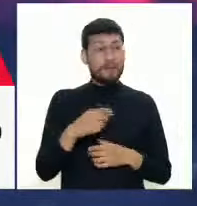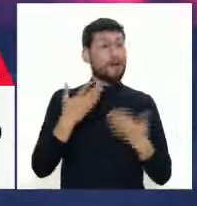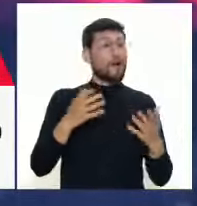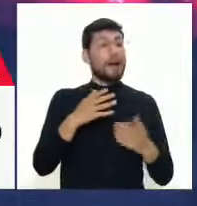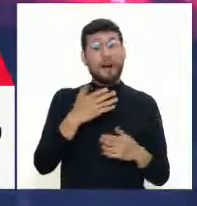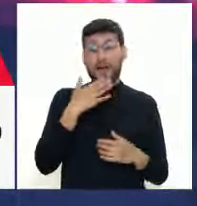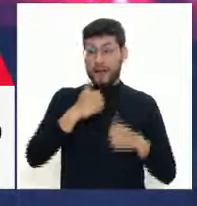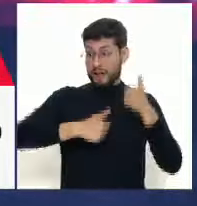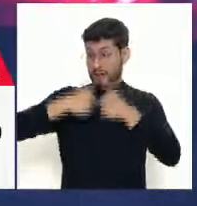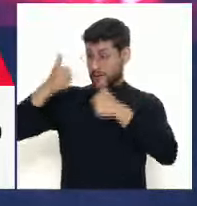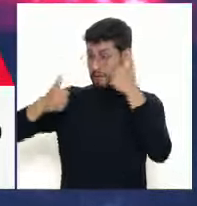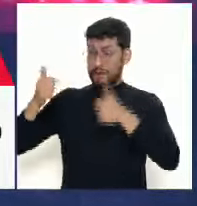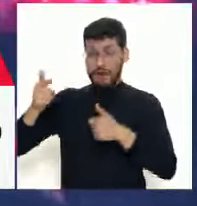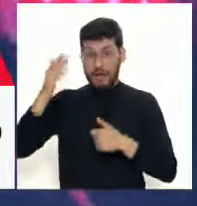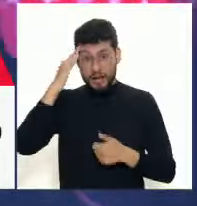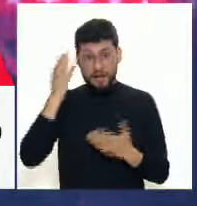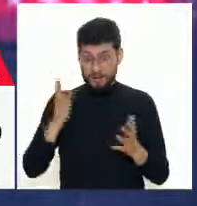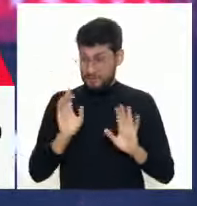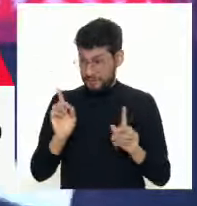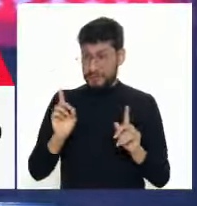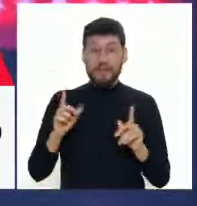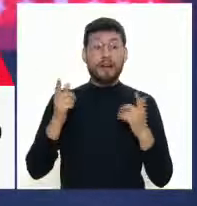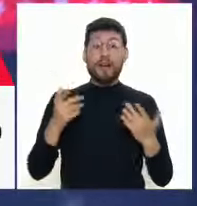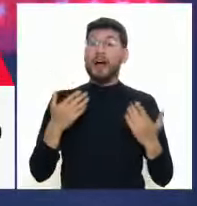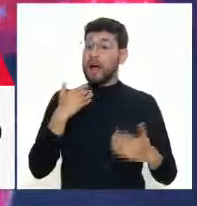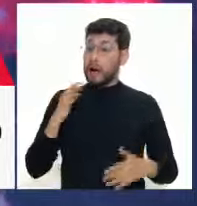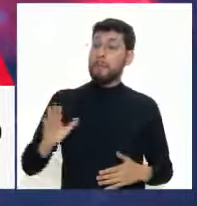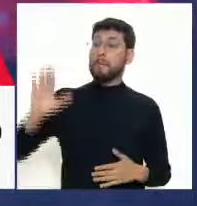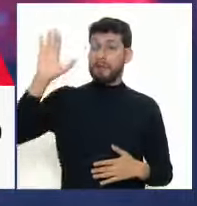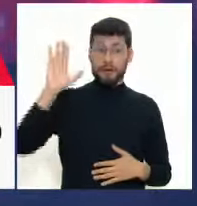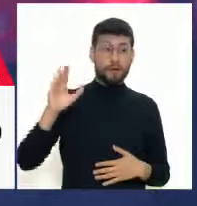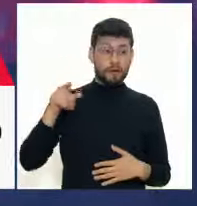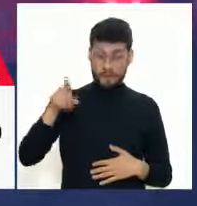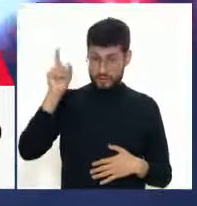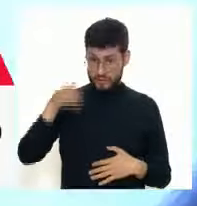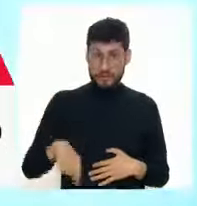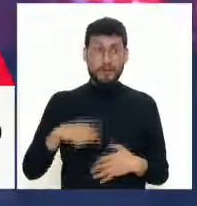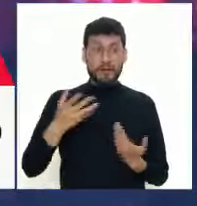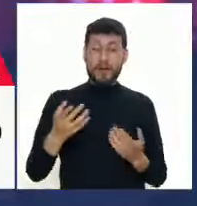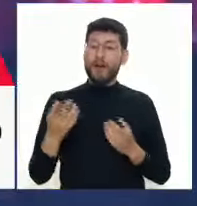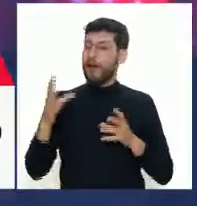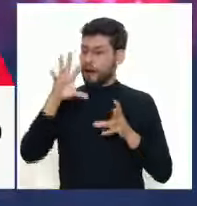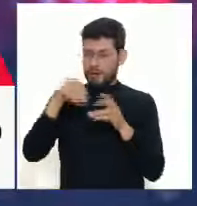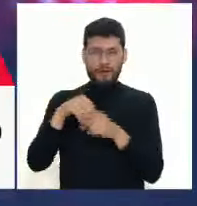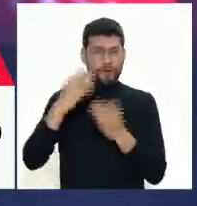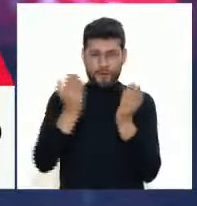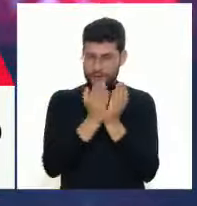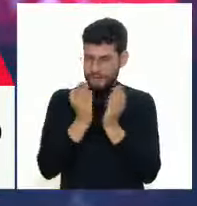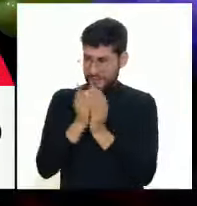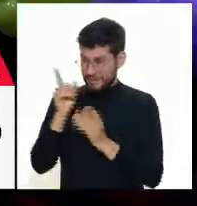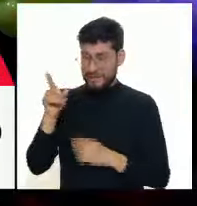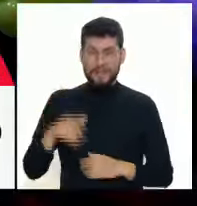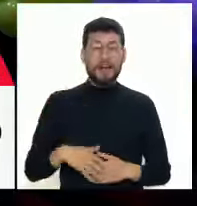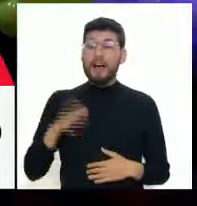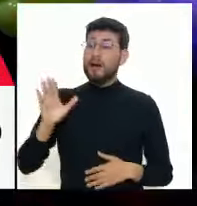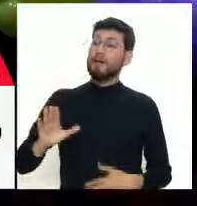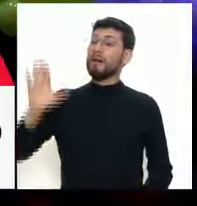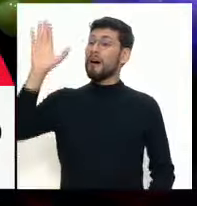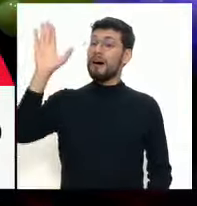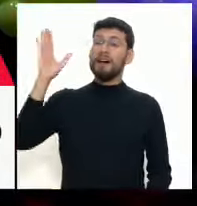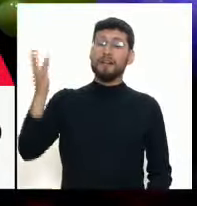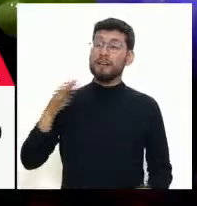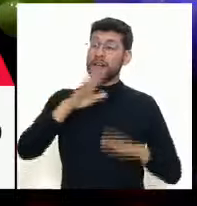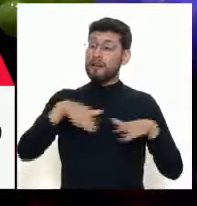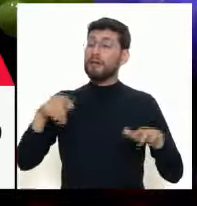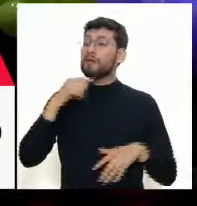las autoridades aquí lo sabían. Miren, ¿eh? Quiero que levante la mano. Eso lo tienen que agregar en el menú de todos los colegios. ¿Eh? Quiero que levante la mano